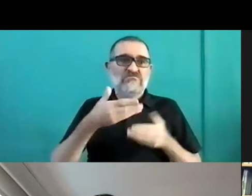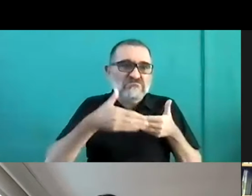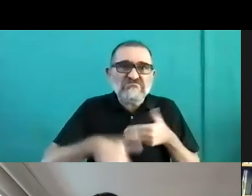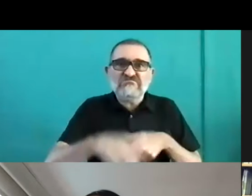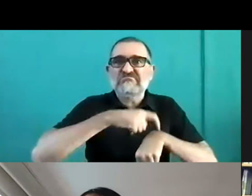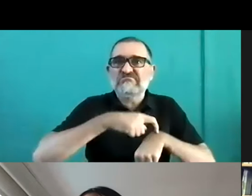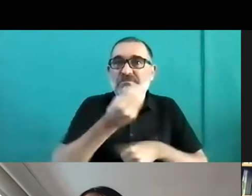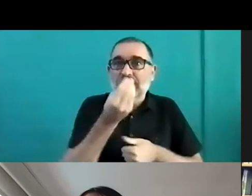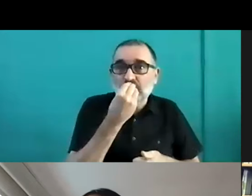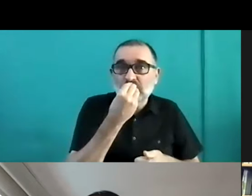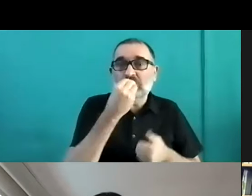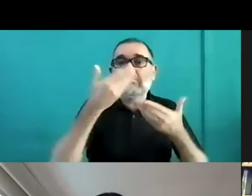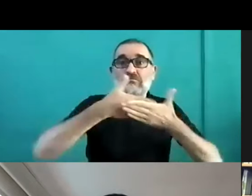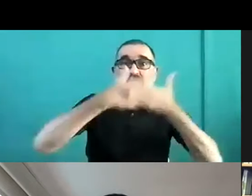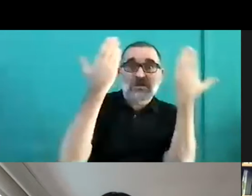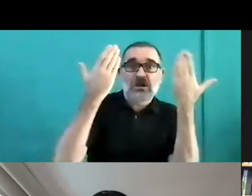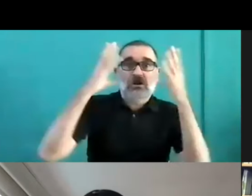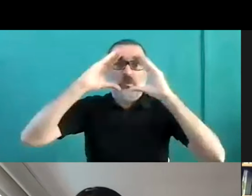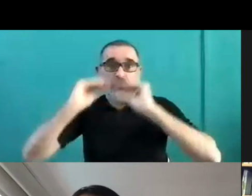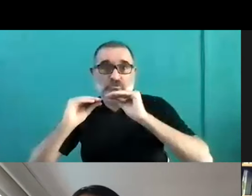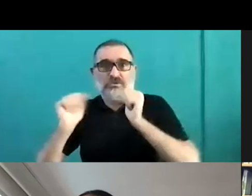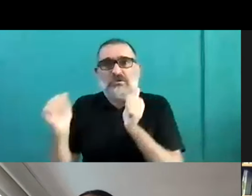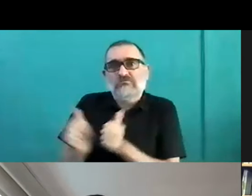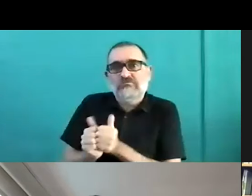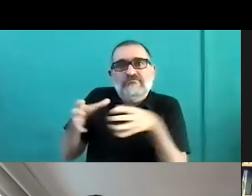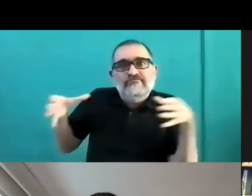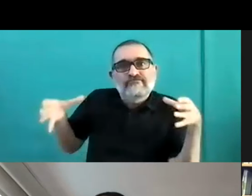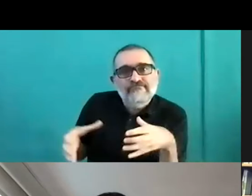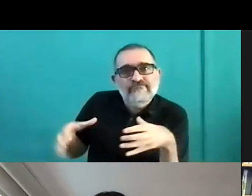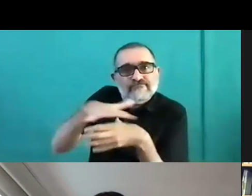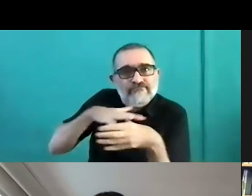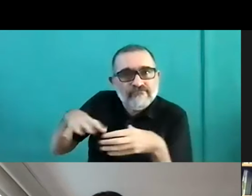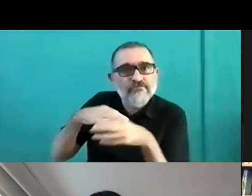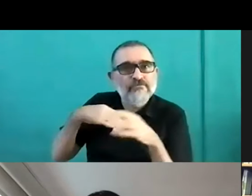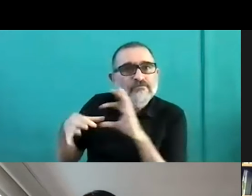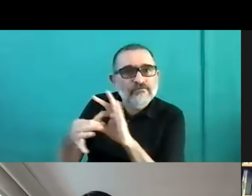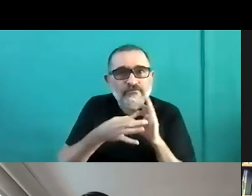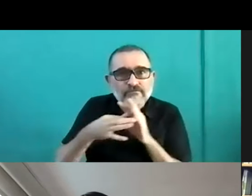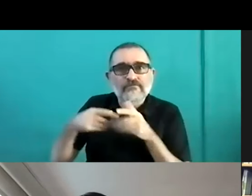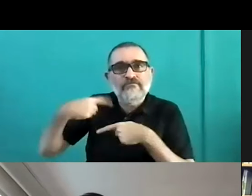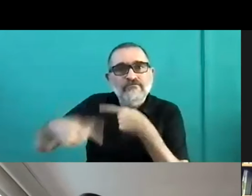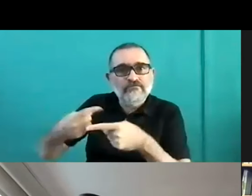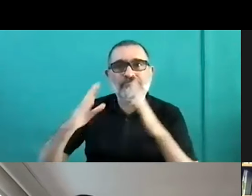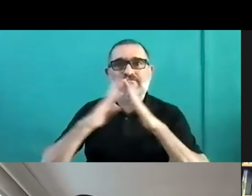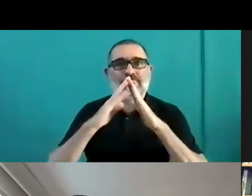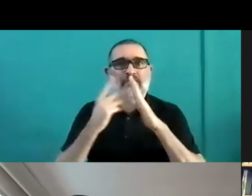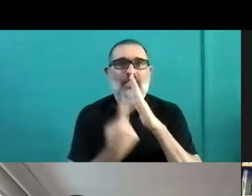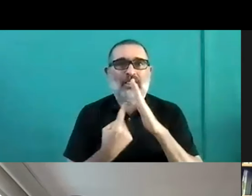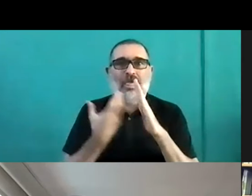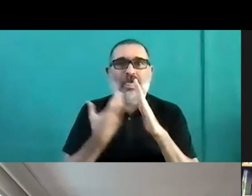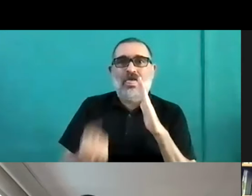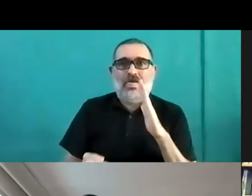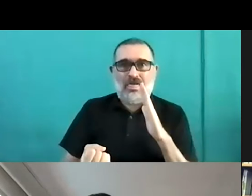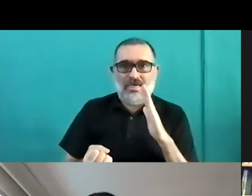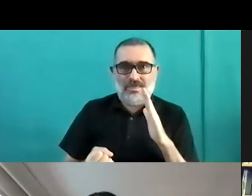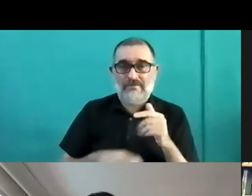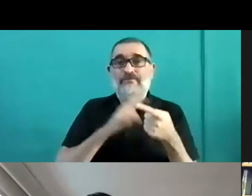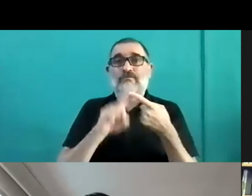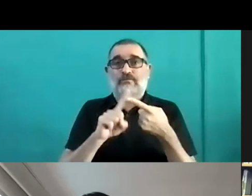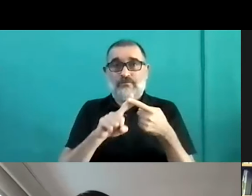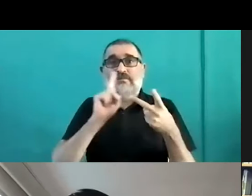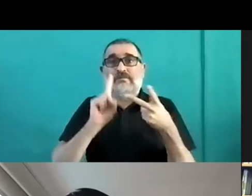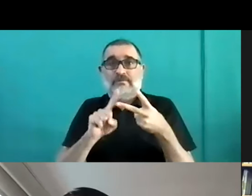mis hermanos y bueno, mi familia, los que viven conmigo en general, pueden entender un poco mejor cómo